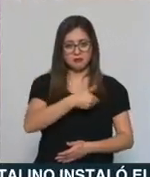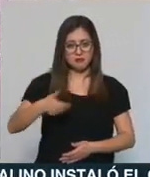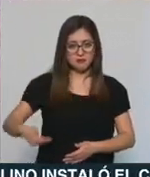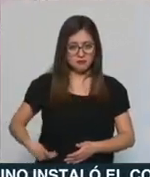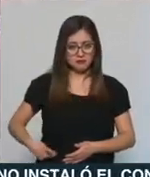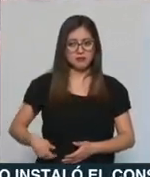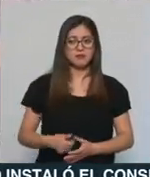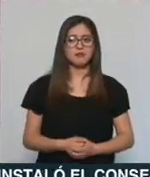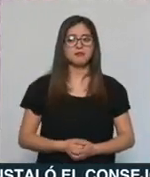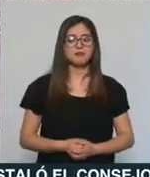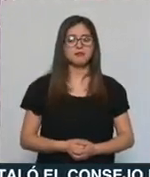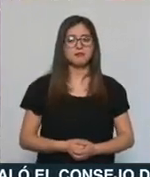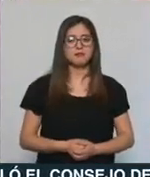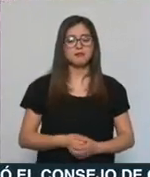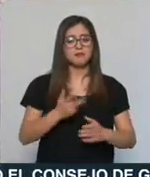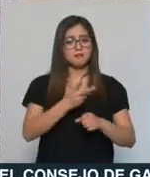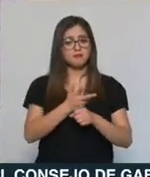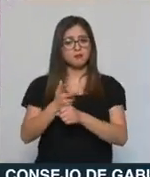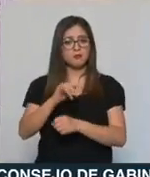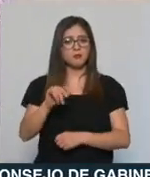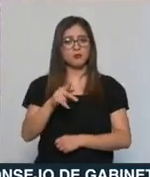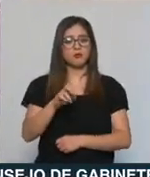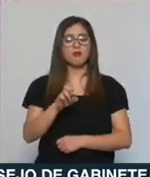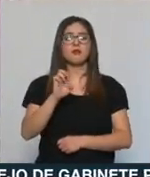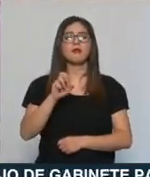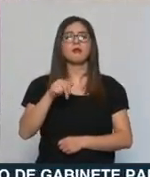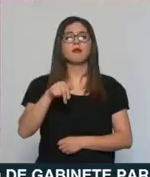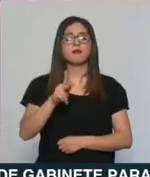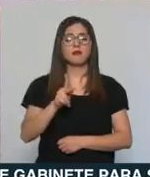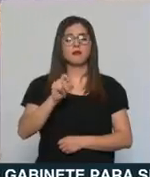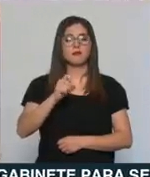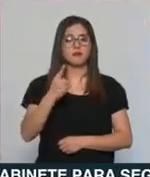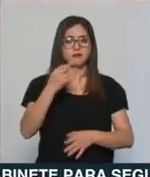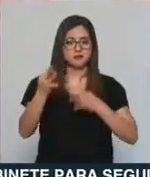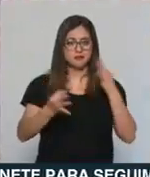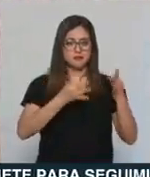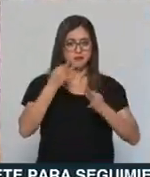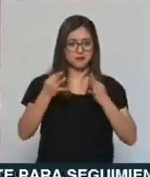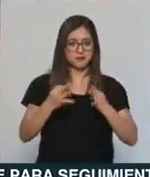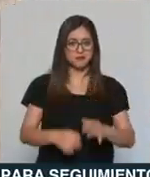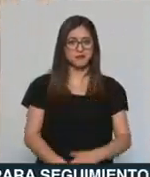nacional. Con imágenes de Jorge Barajas, Eric Pinto, 21 Noticias.